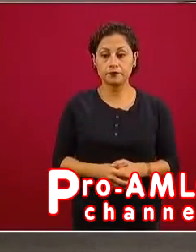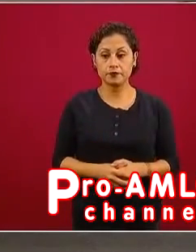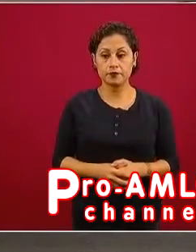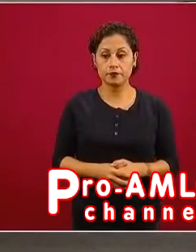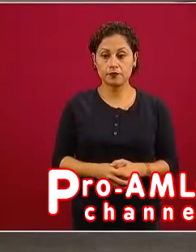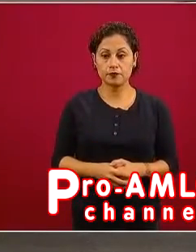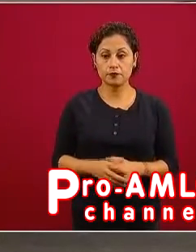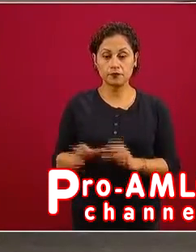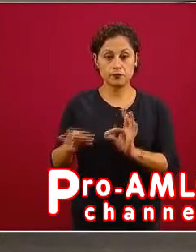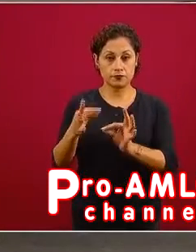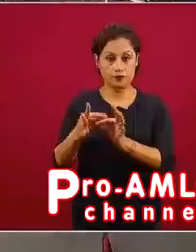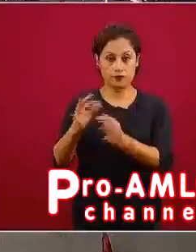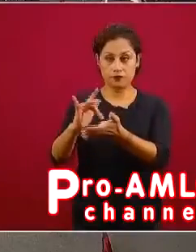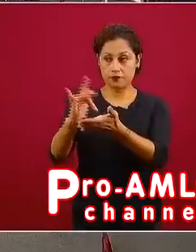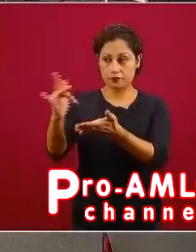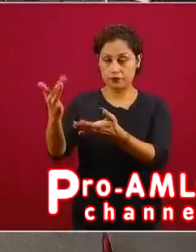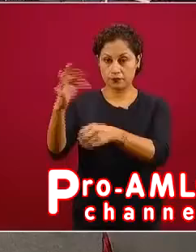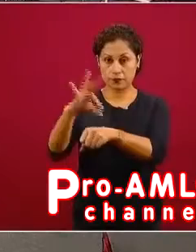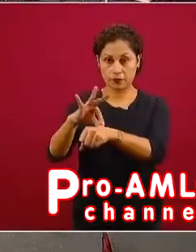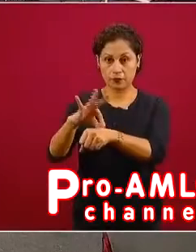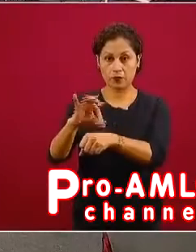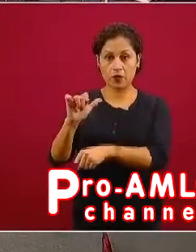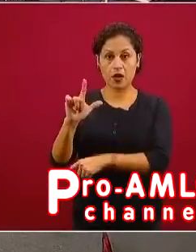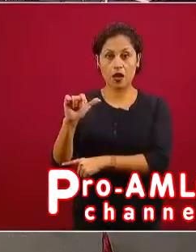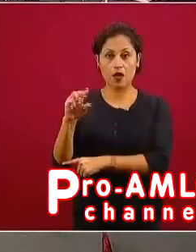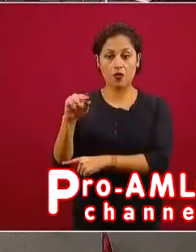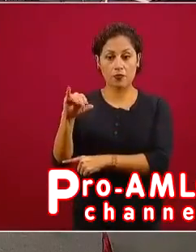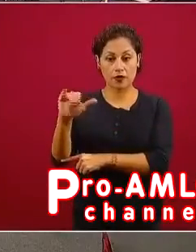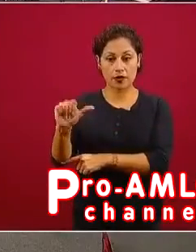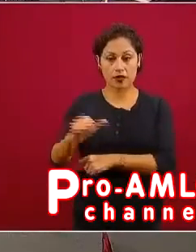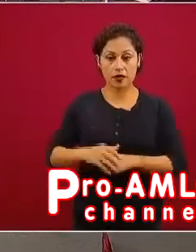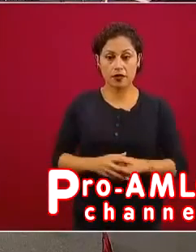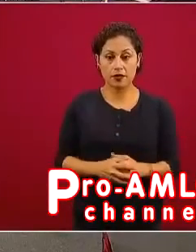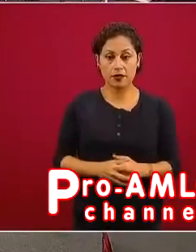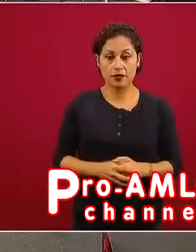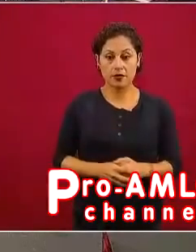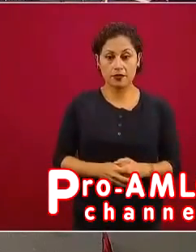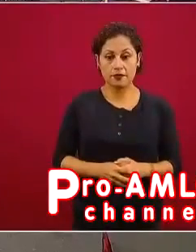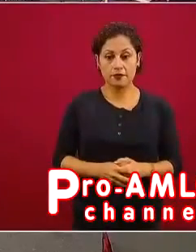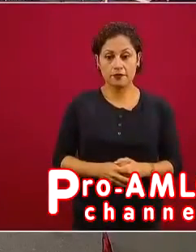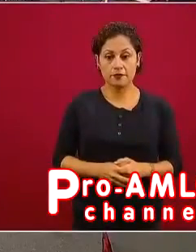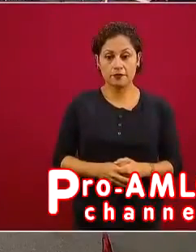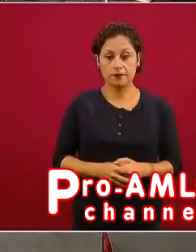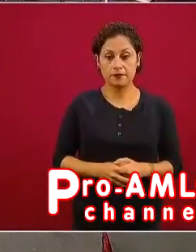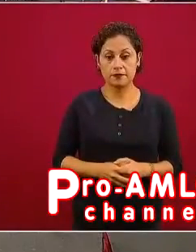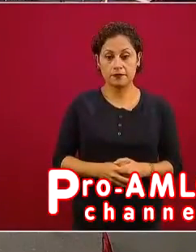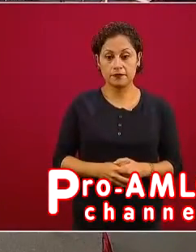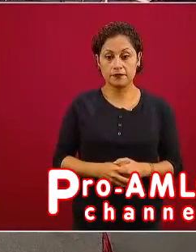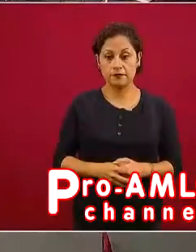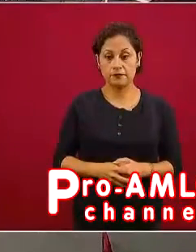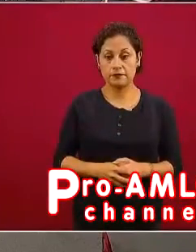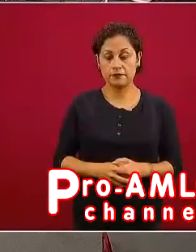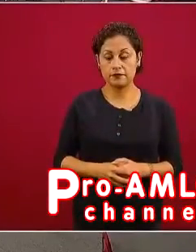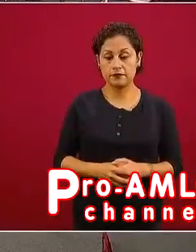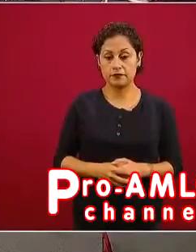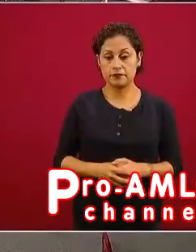Excelente, muchas gracias, doctora Lomía. ¿Y lo de los hospitales? Pues sí que decir para introducirlo.